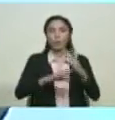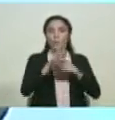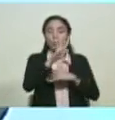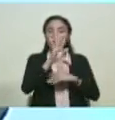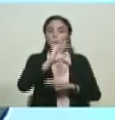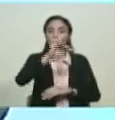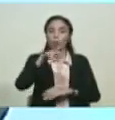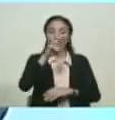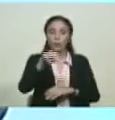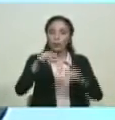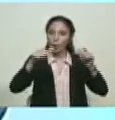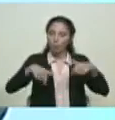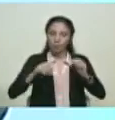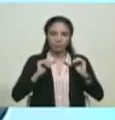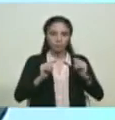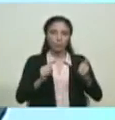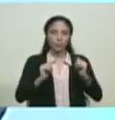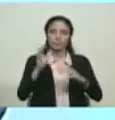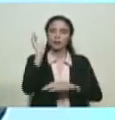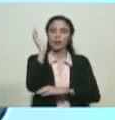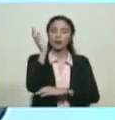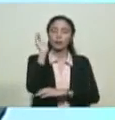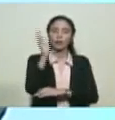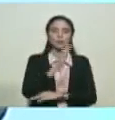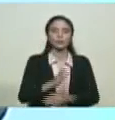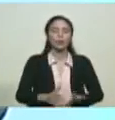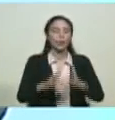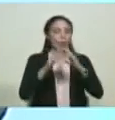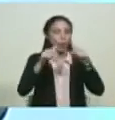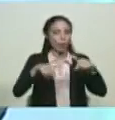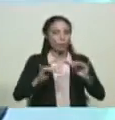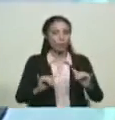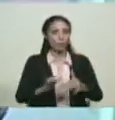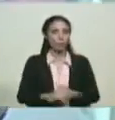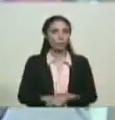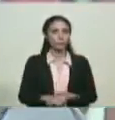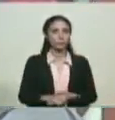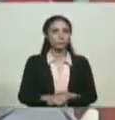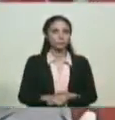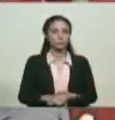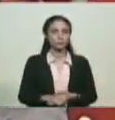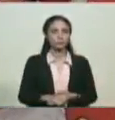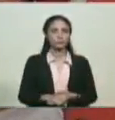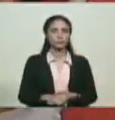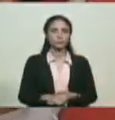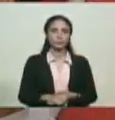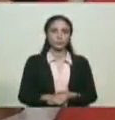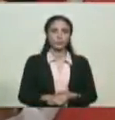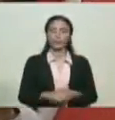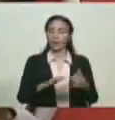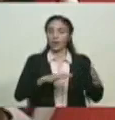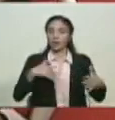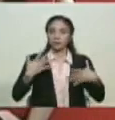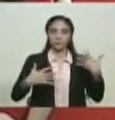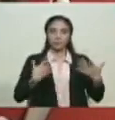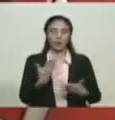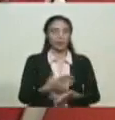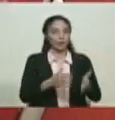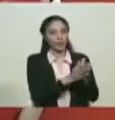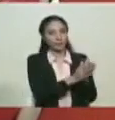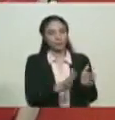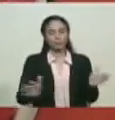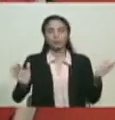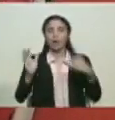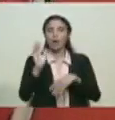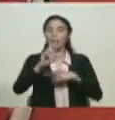arranca el congreso del partido socialista unido de venezuela congresos vivos congreso dialéctico congreso